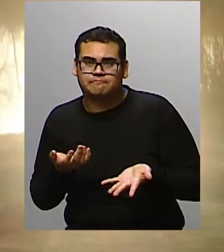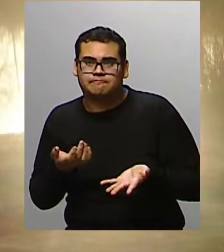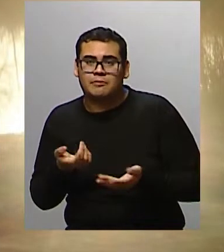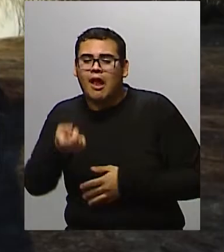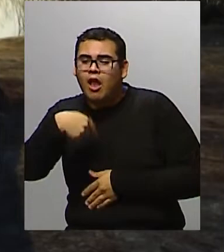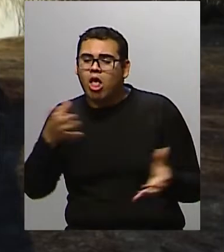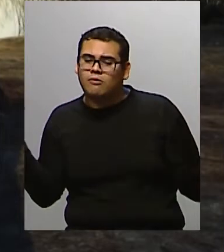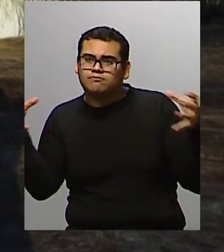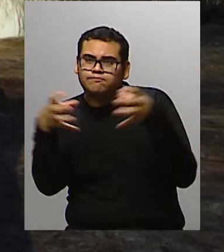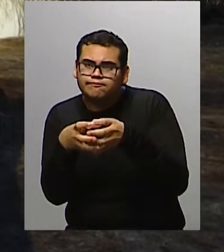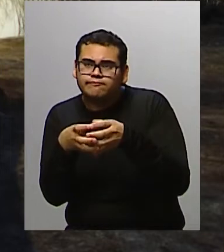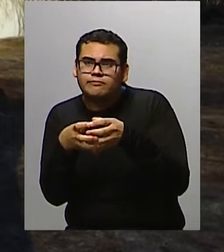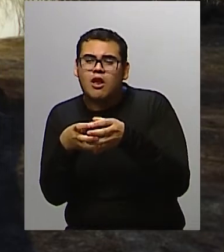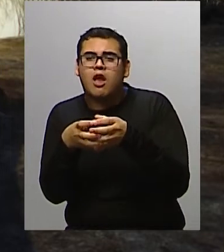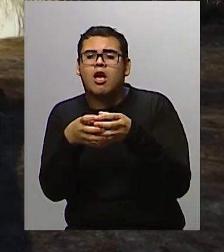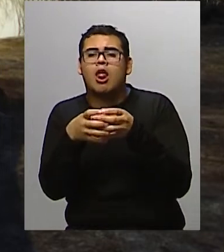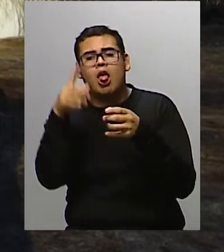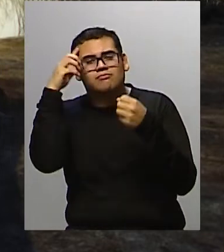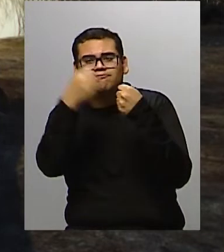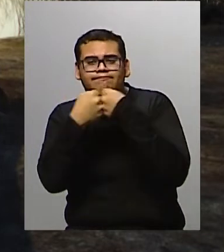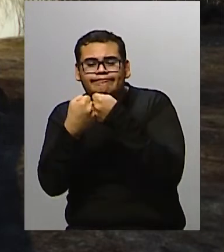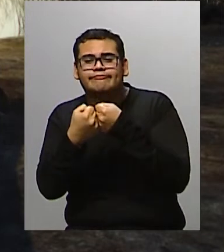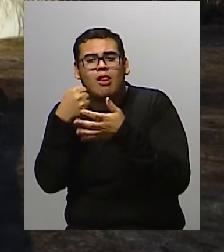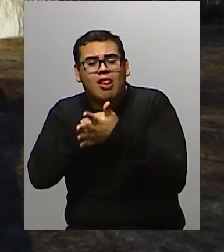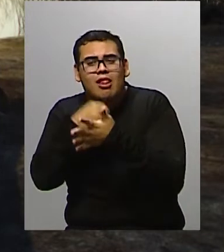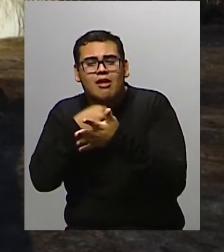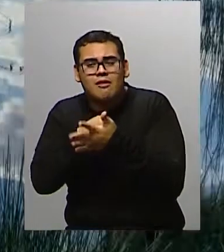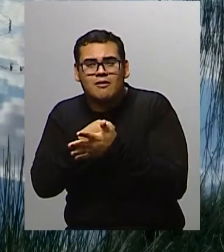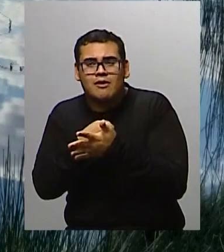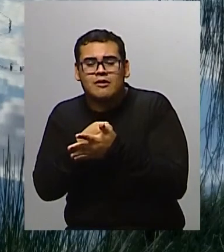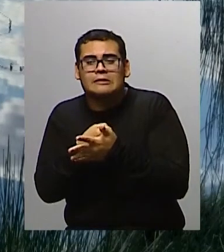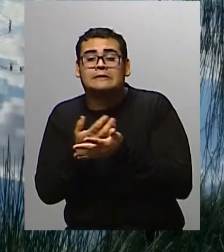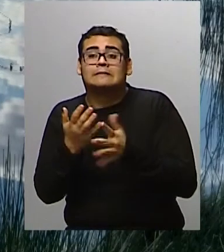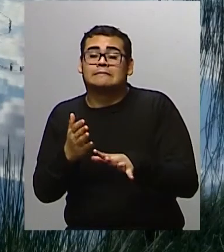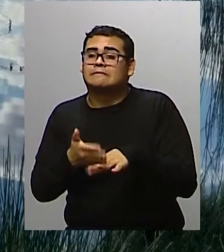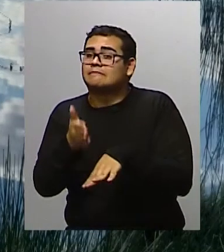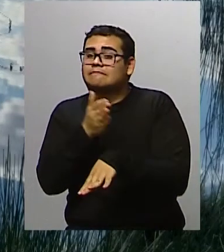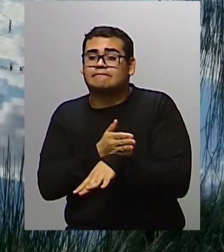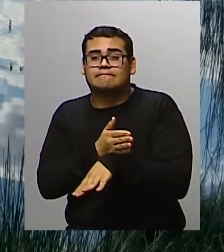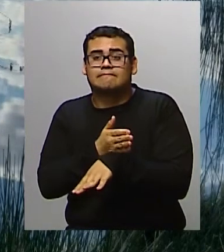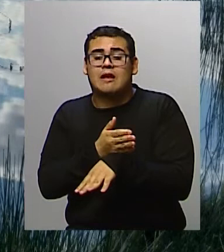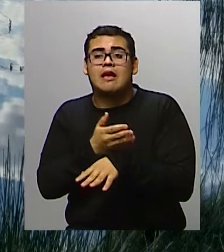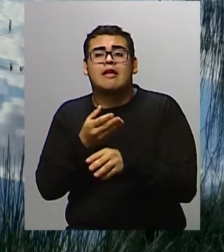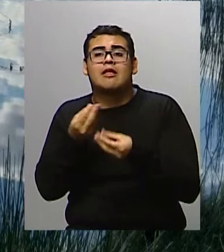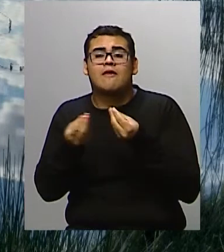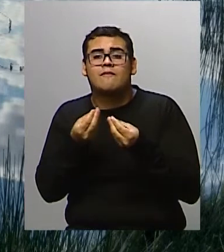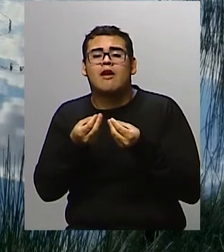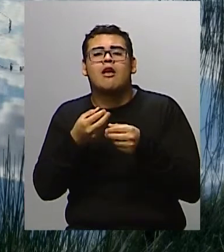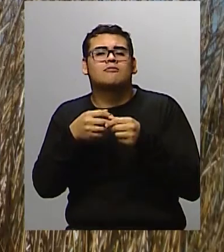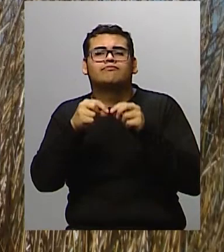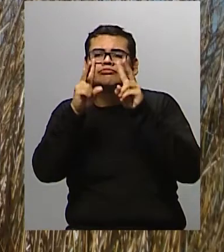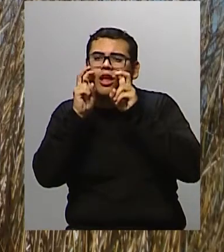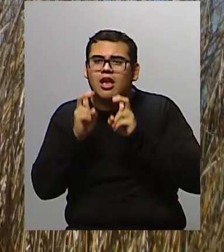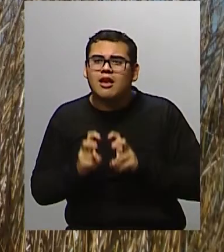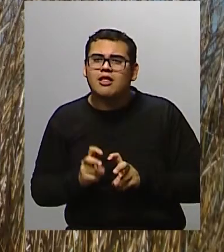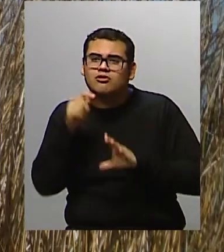este problema y hay que actuar y hay que hacerlo, pero lo primero necesitamos tener una acción, tenemos que tener un estudio integral,